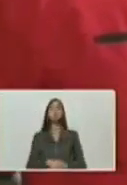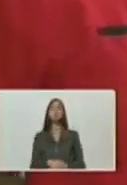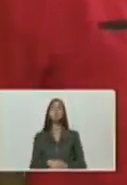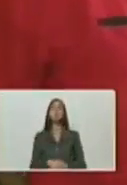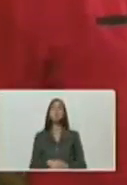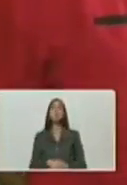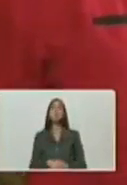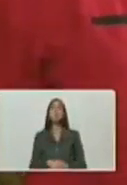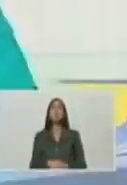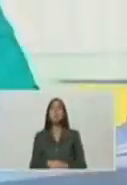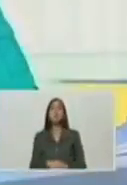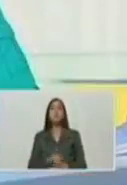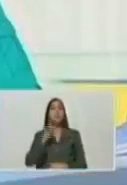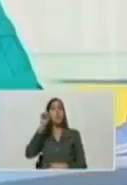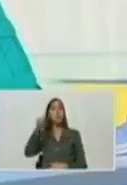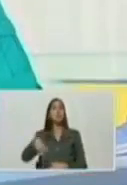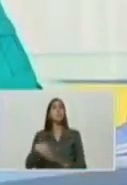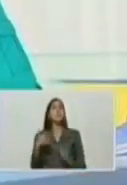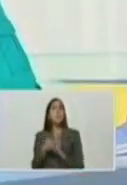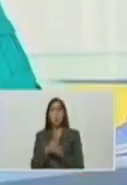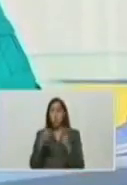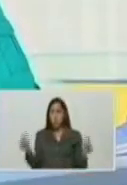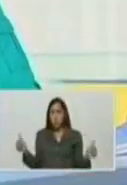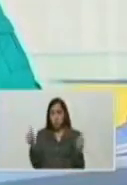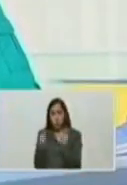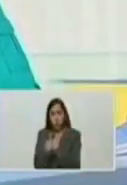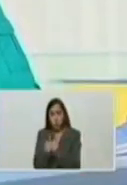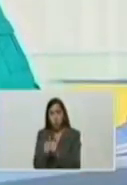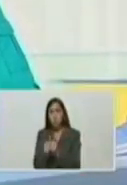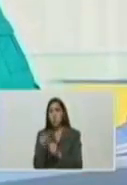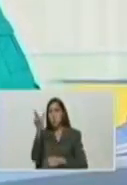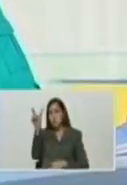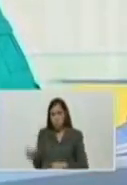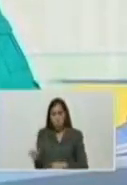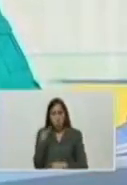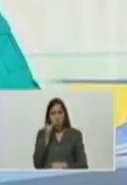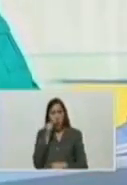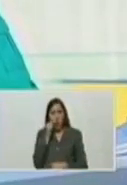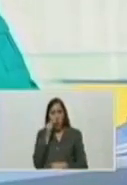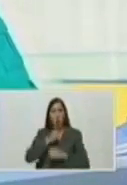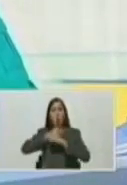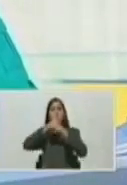nosotros nada más y nada menos que Antonio Potro